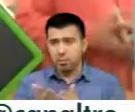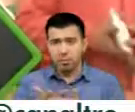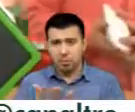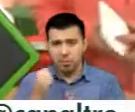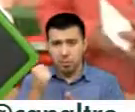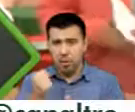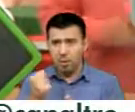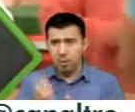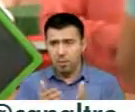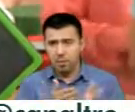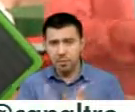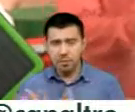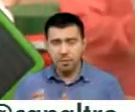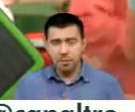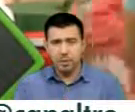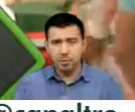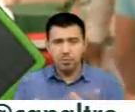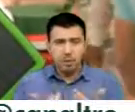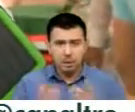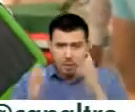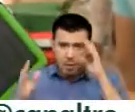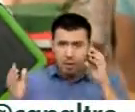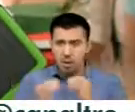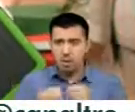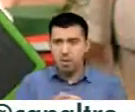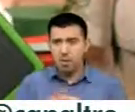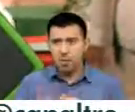pero pues todo se hará en coordinación con la policía nacional